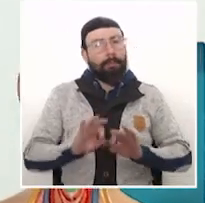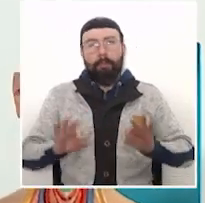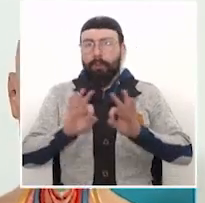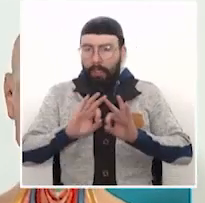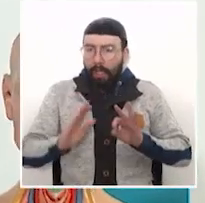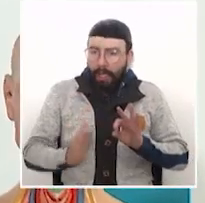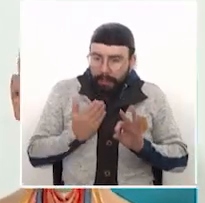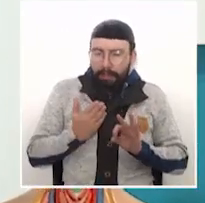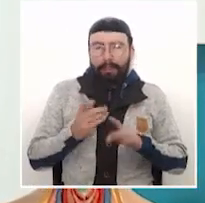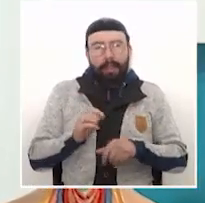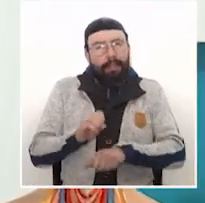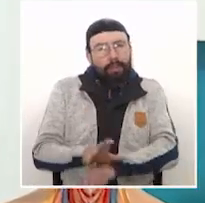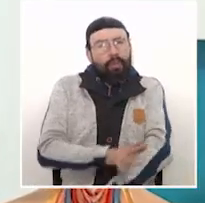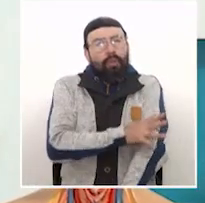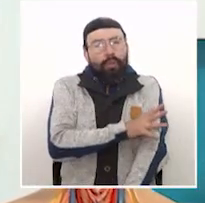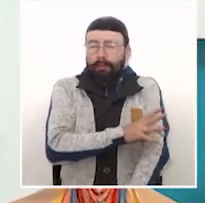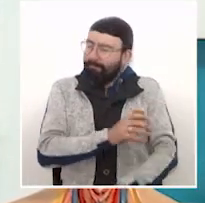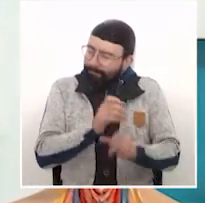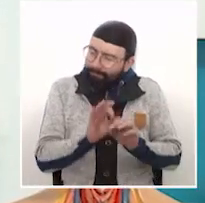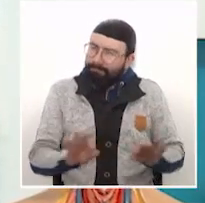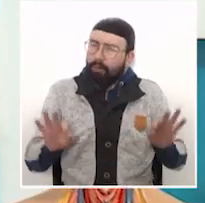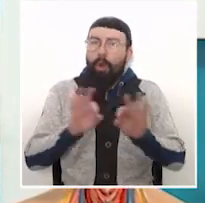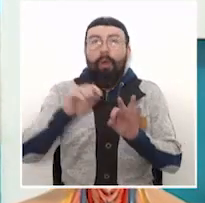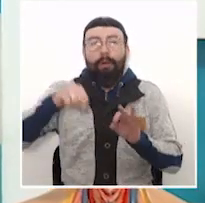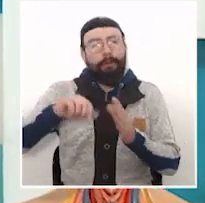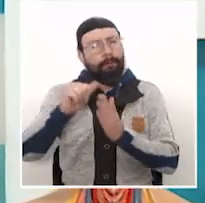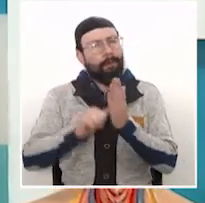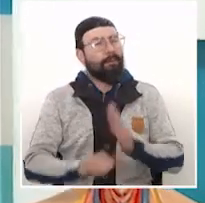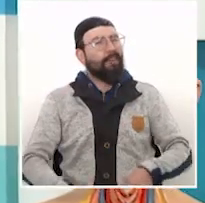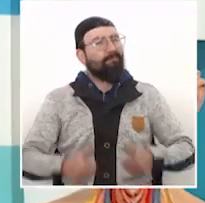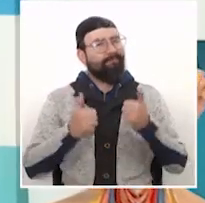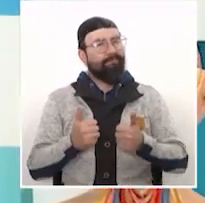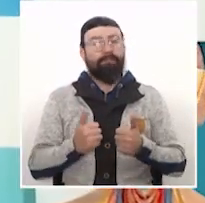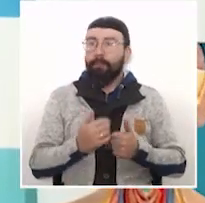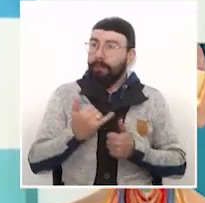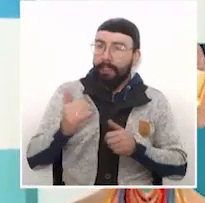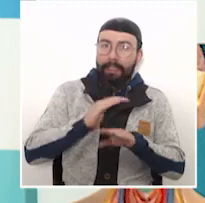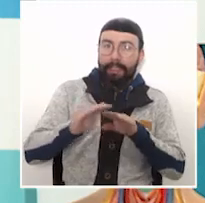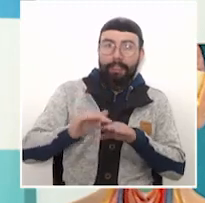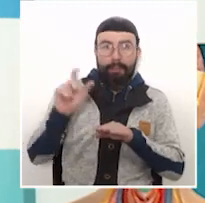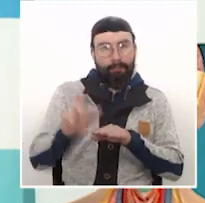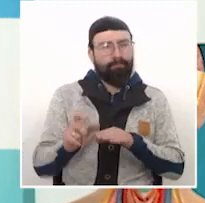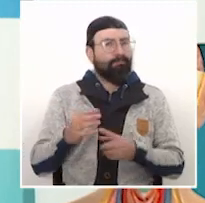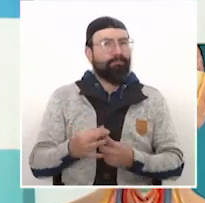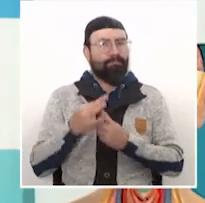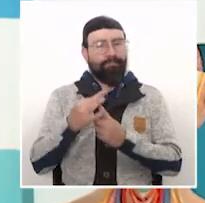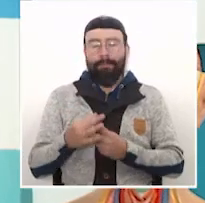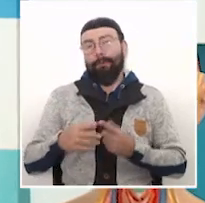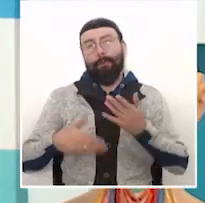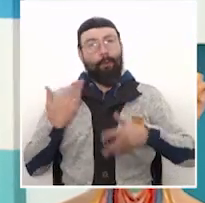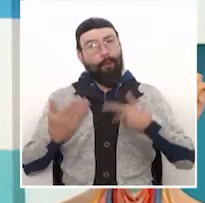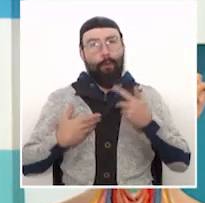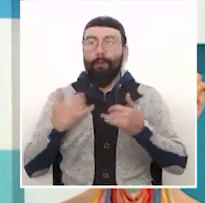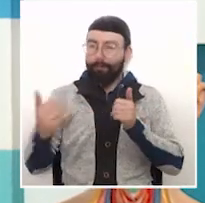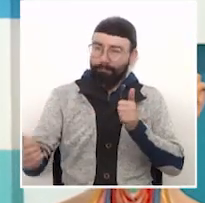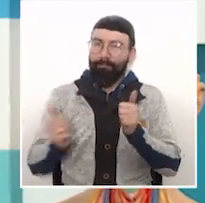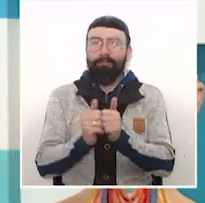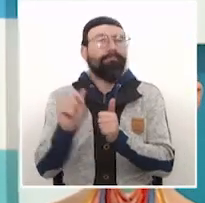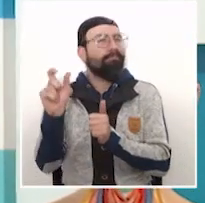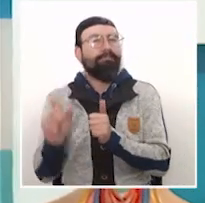y nuestras emociones. Hoy vamos a tener un programa fantástico con un invitado maravilloso. Estoy muy feliz de compartir este espacio